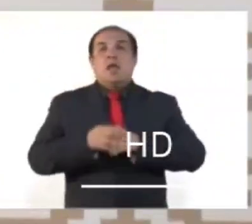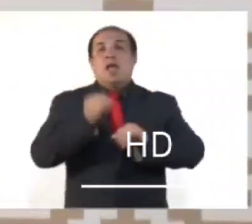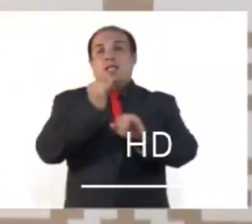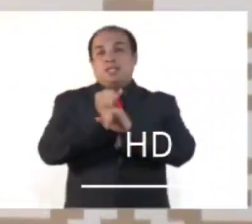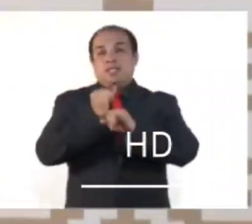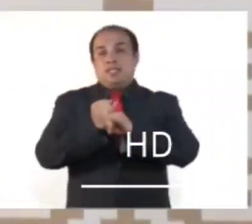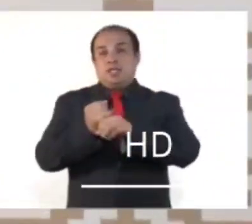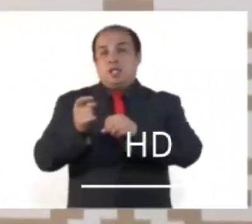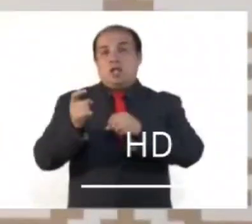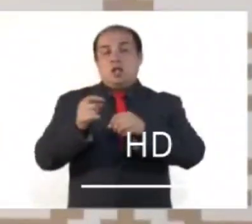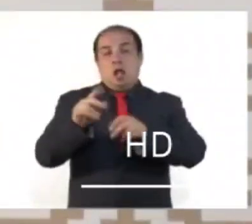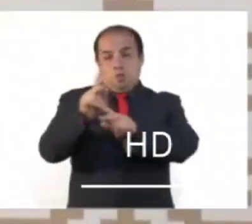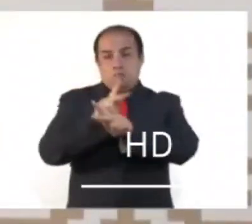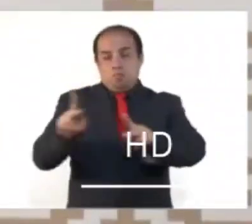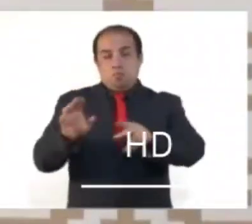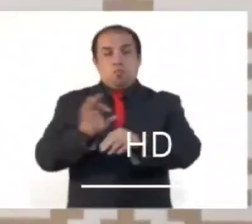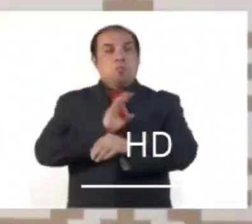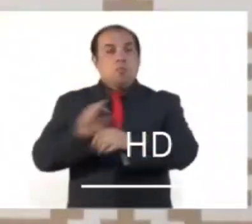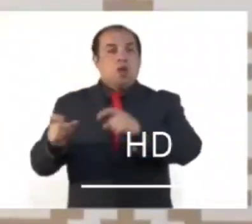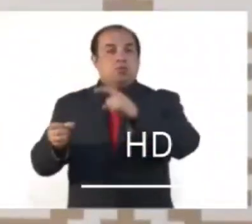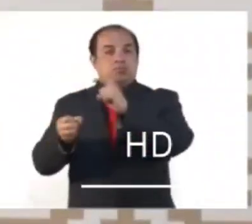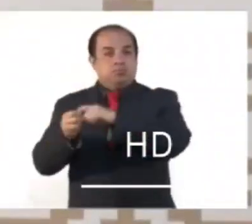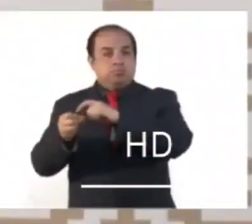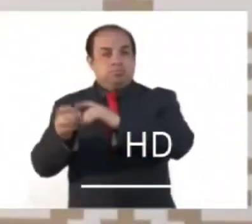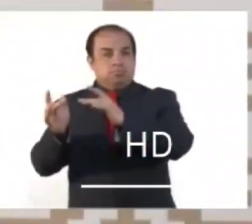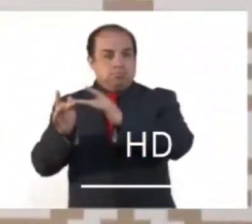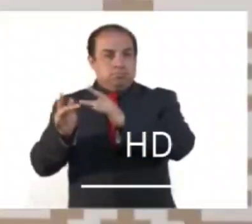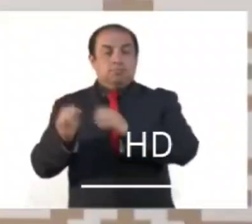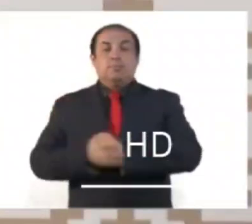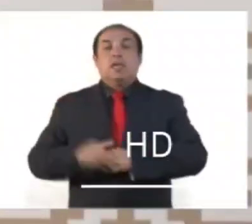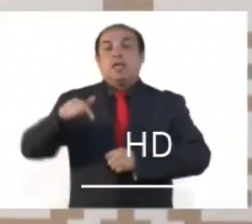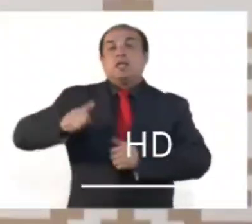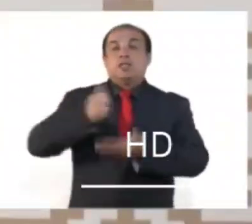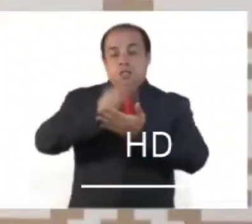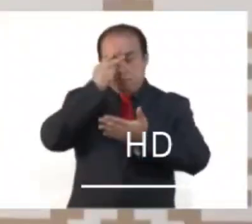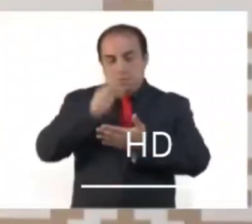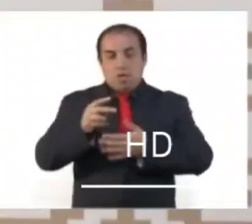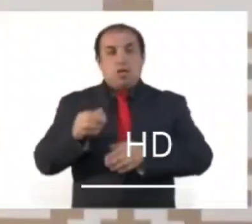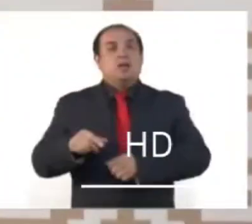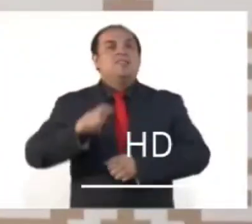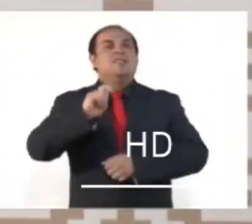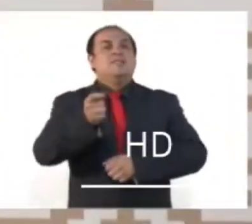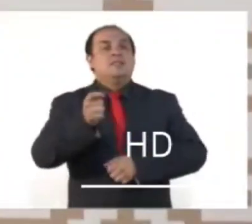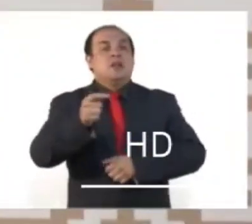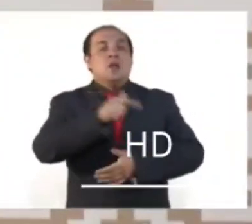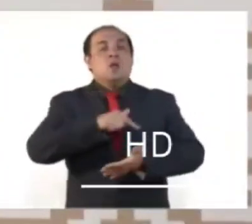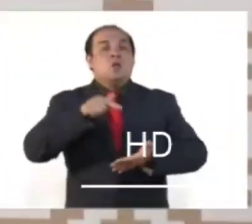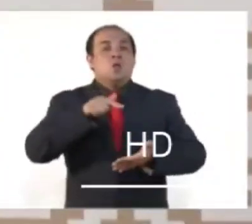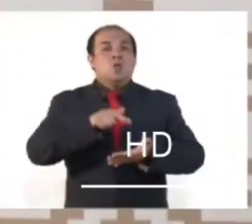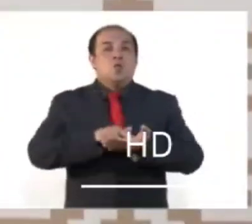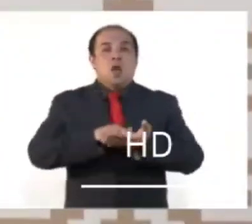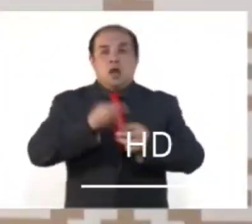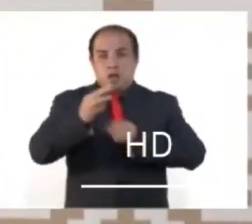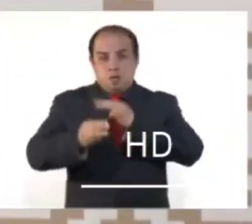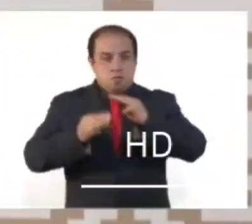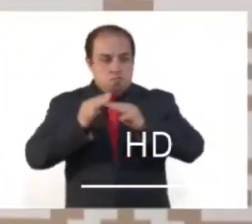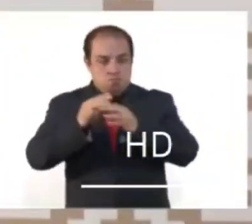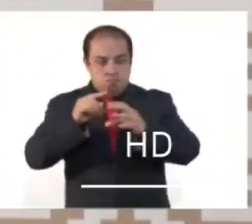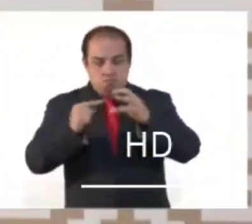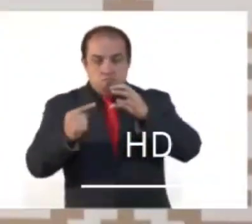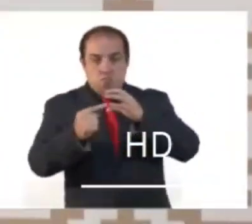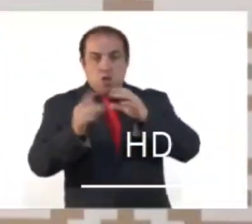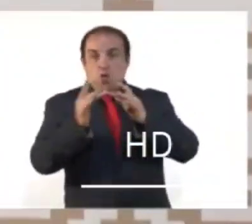el Internet a la población. La Ciudad de México es la ciudad más conectada del mundo, o